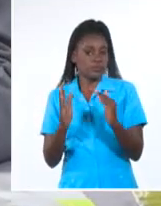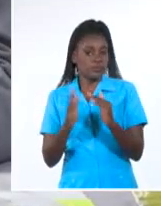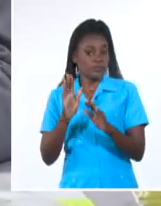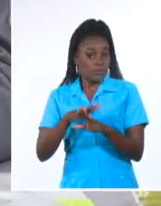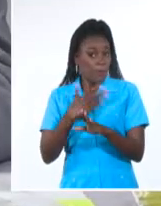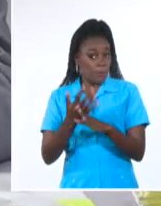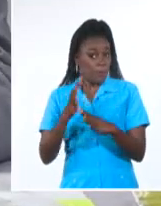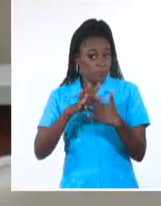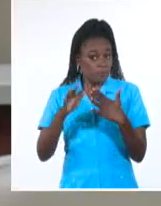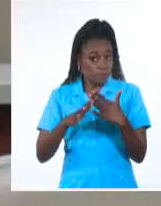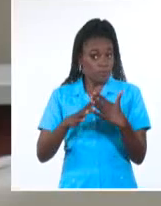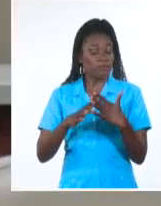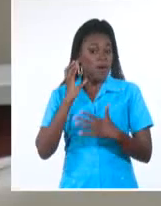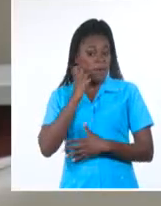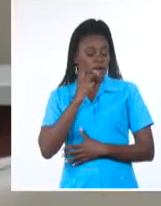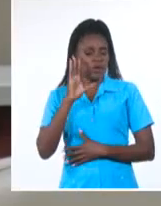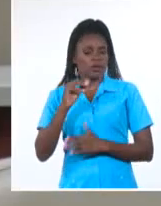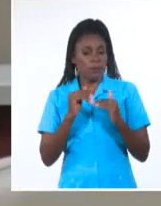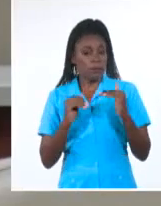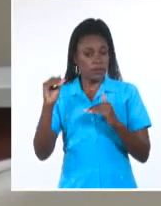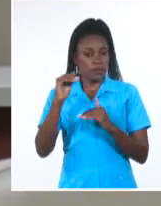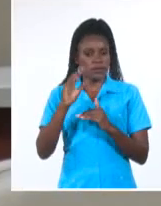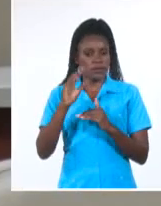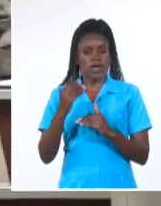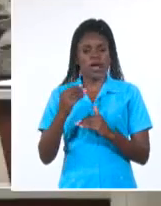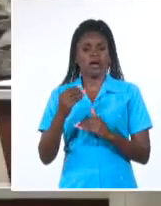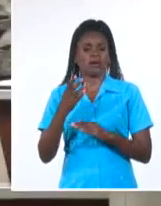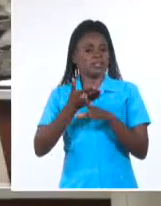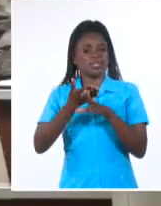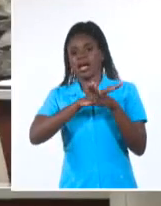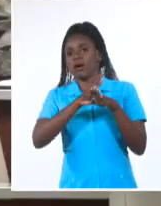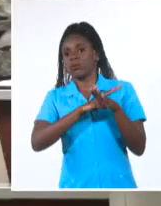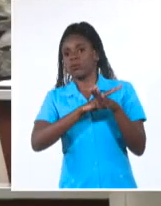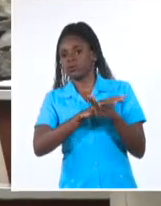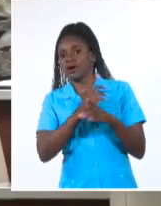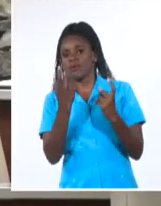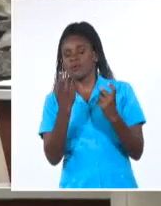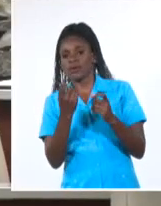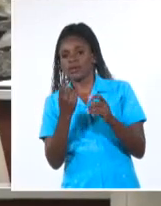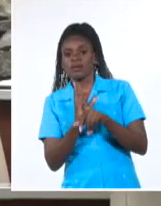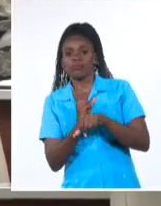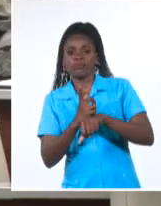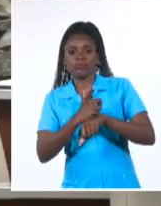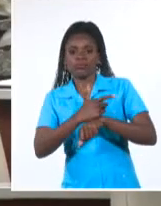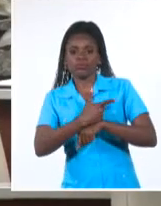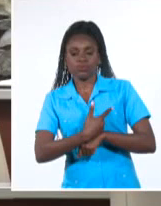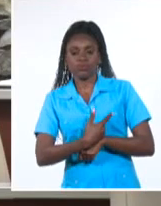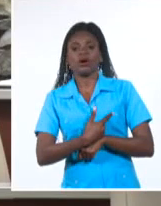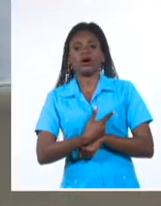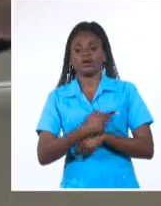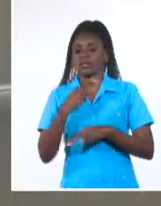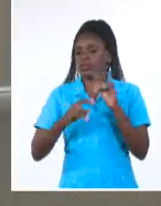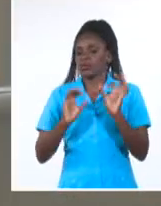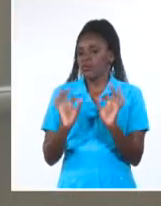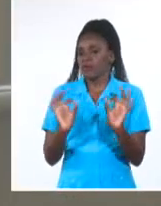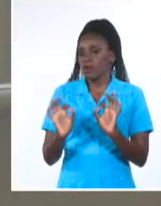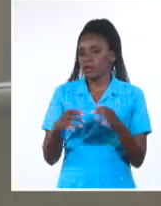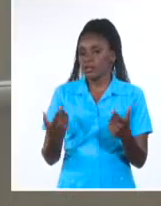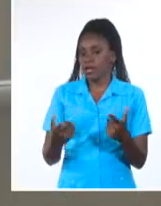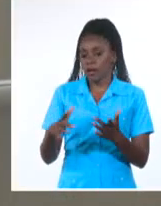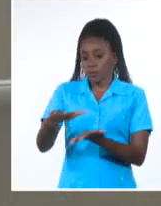ministro Manuel Marrero Cruz consideró que se evidencian atrasos en la creación de una estructura empresarial definida por cada uno de